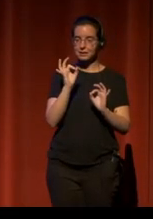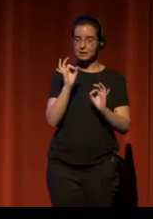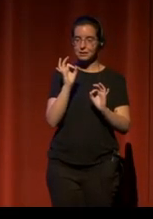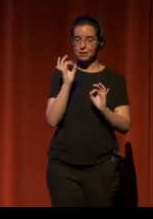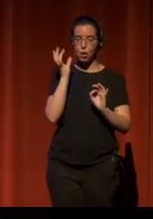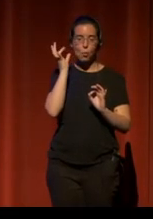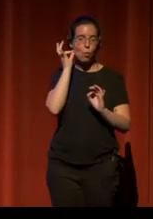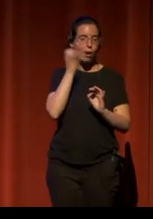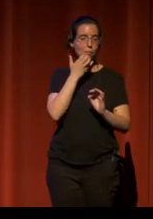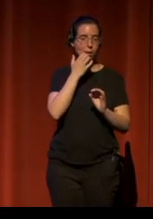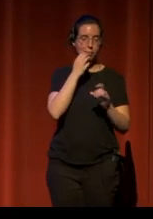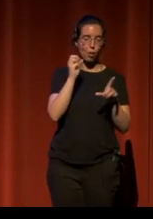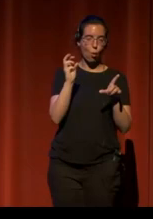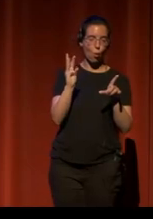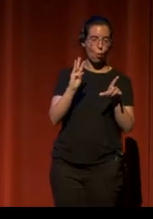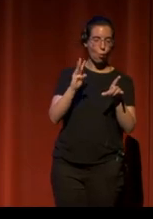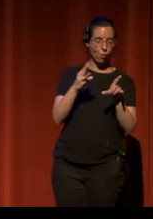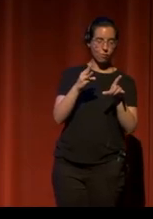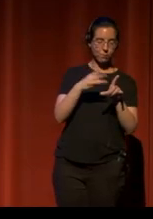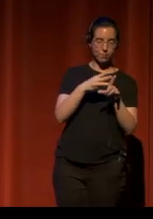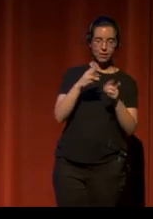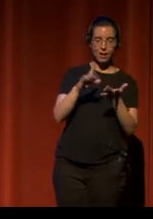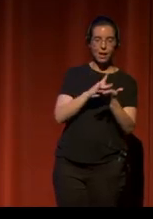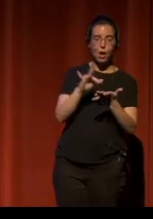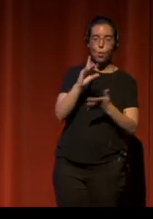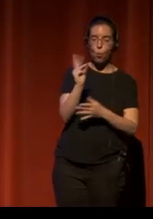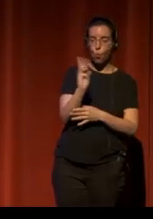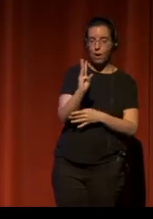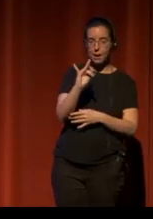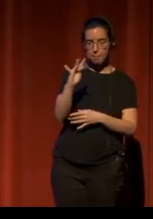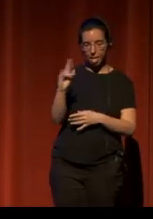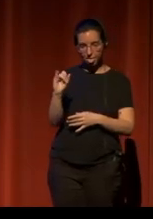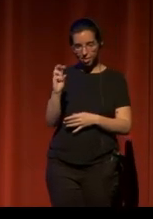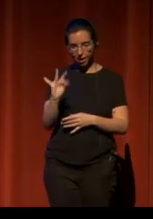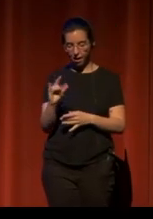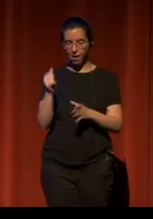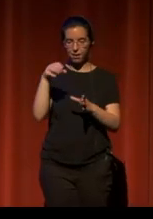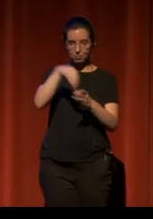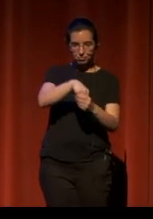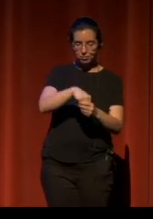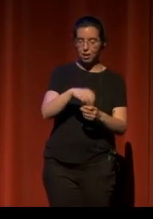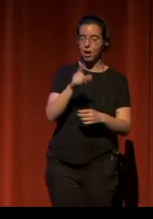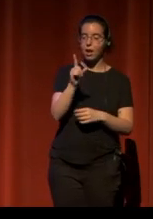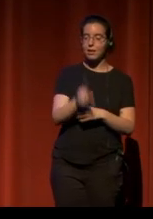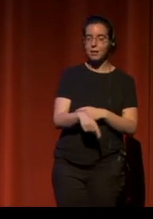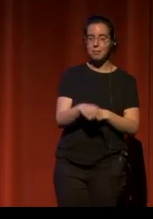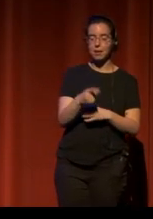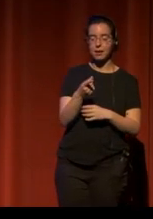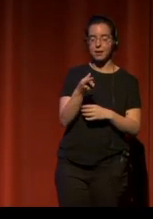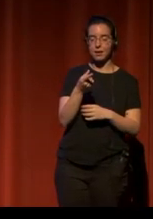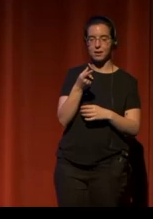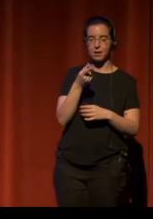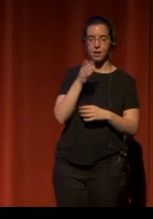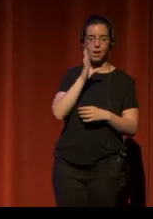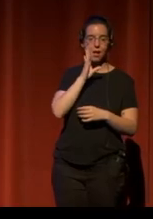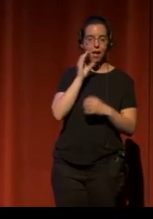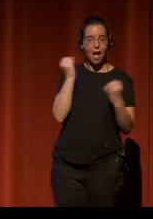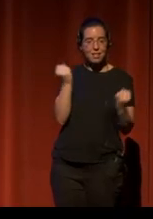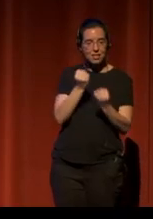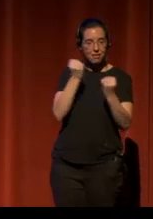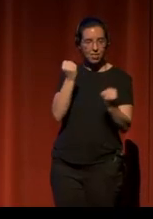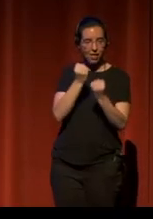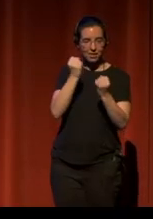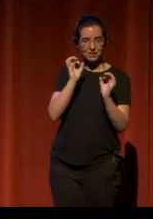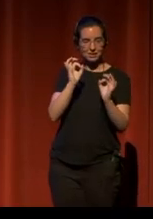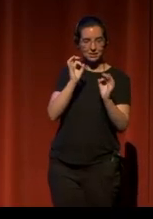en Wikipedia también esta idea del espacio no de de laboratorio como living lab en la que hacer actividades como